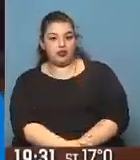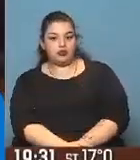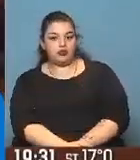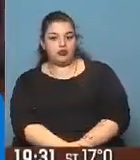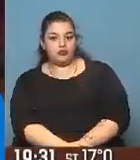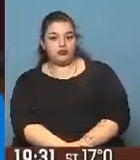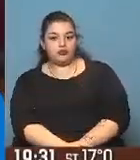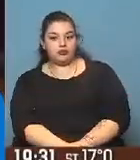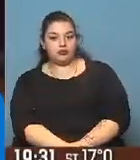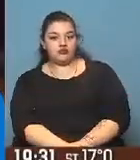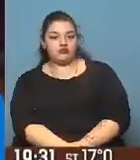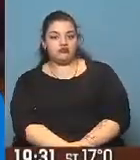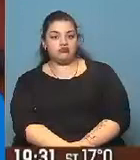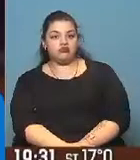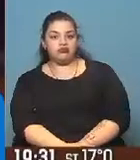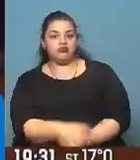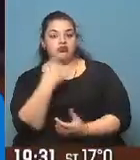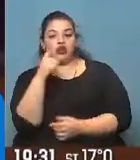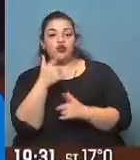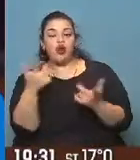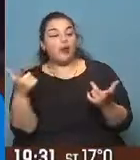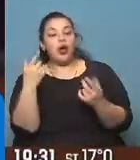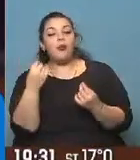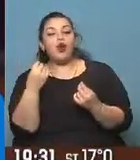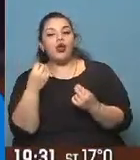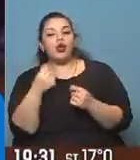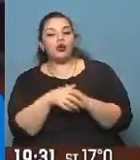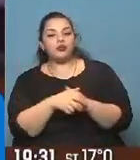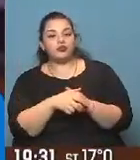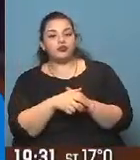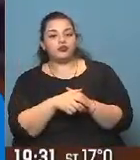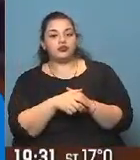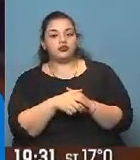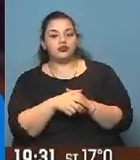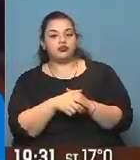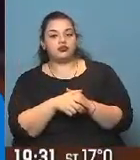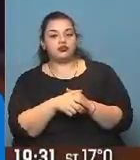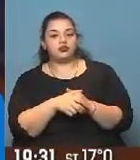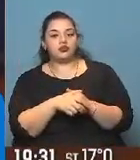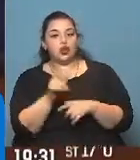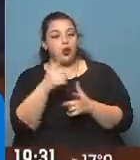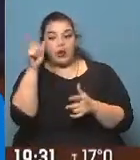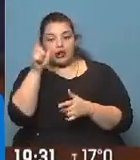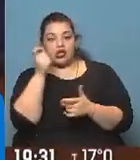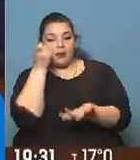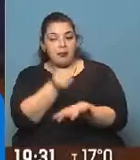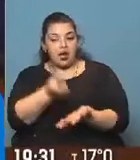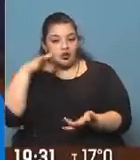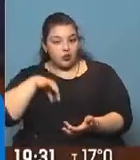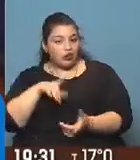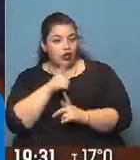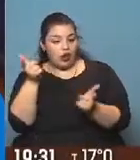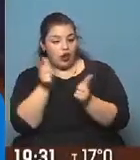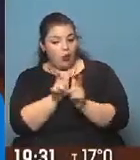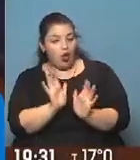este pero no existía porque cuando no hay quien pague salarios no hay paritarias y